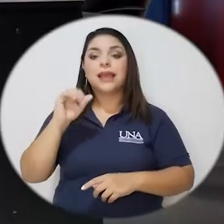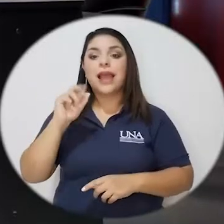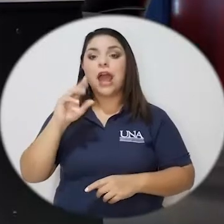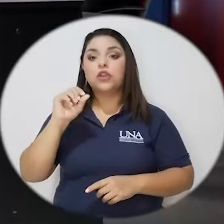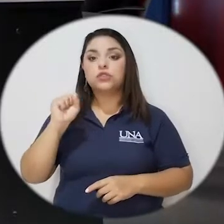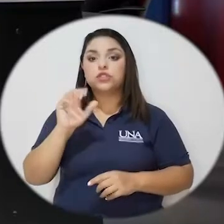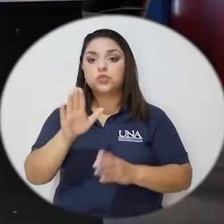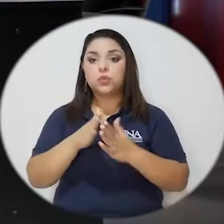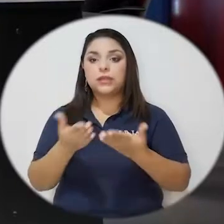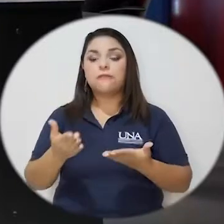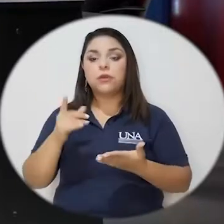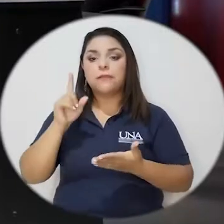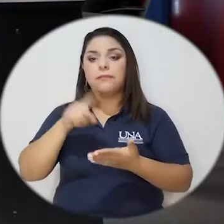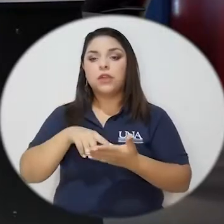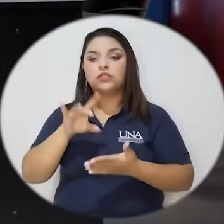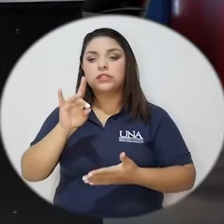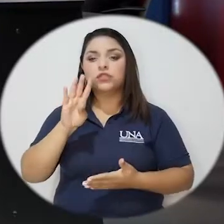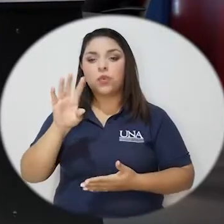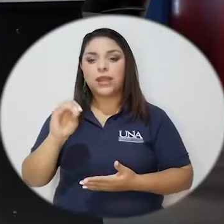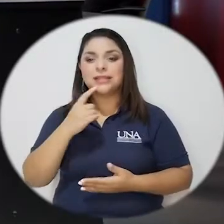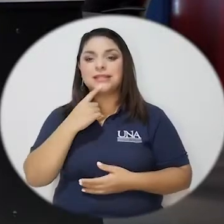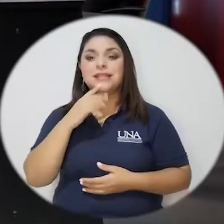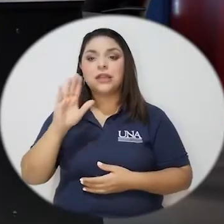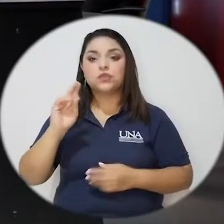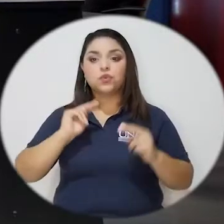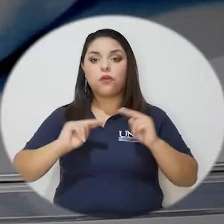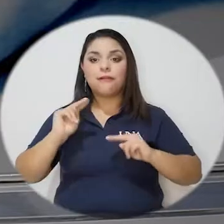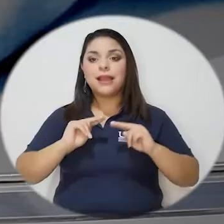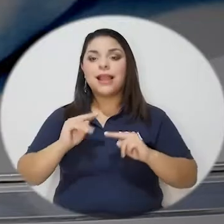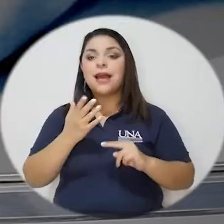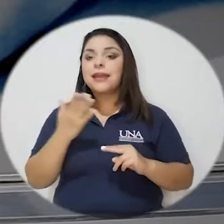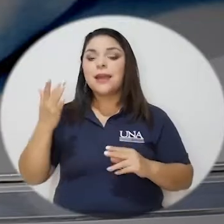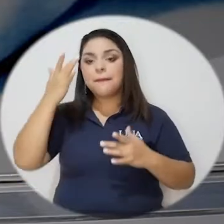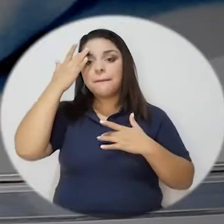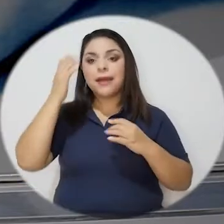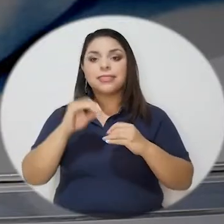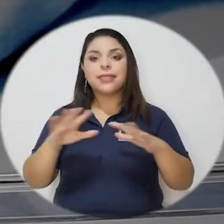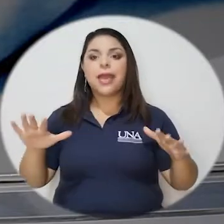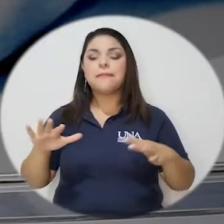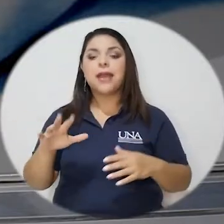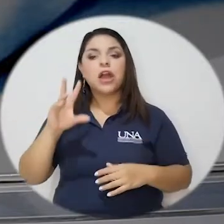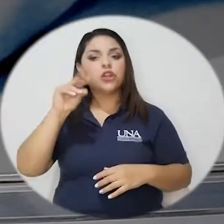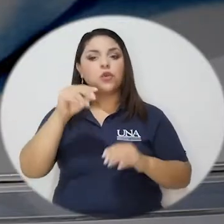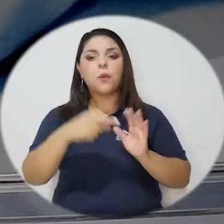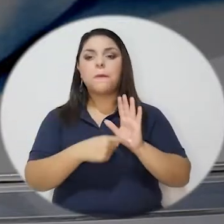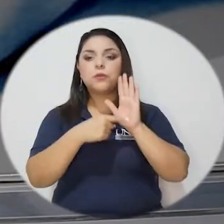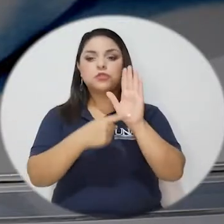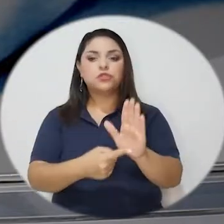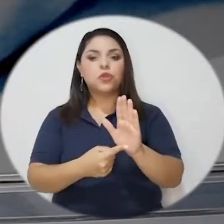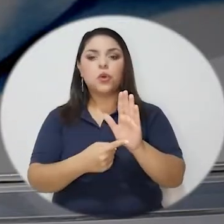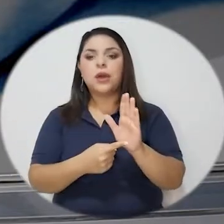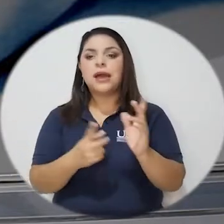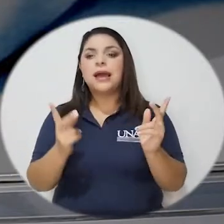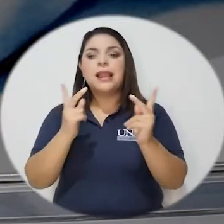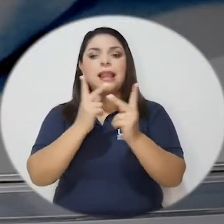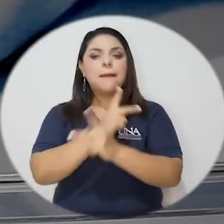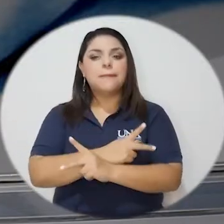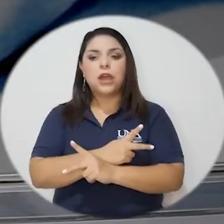años 1940, nos decía que en su novela que la pandemia no es que mostró la peor